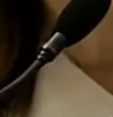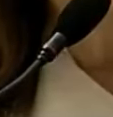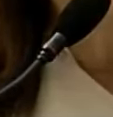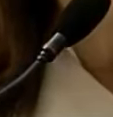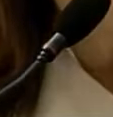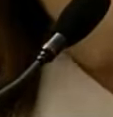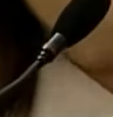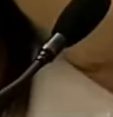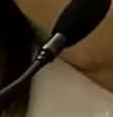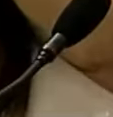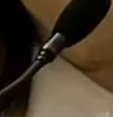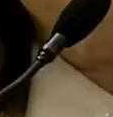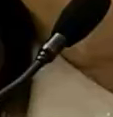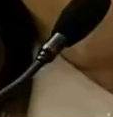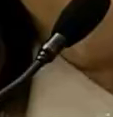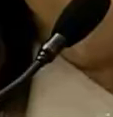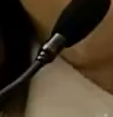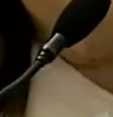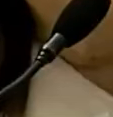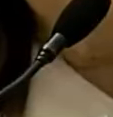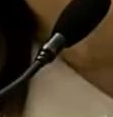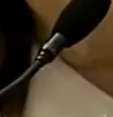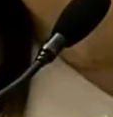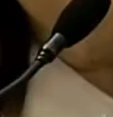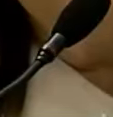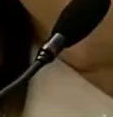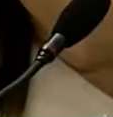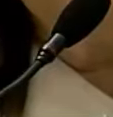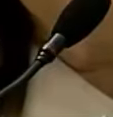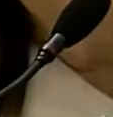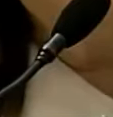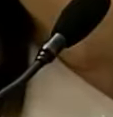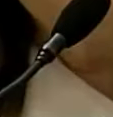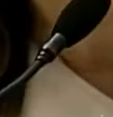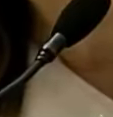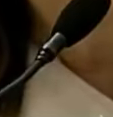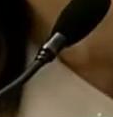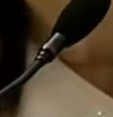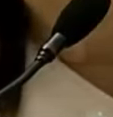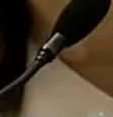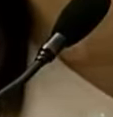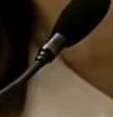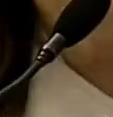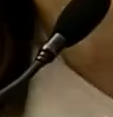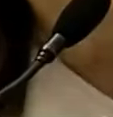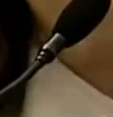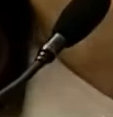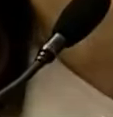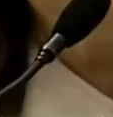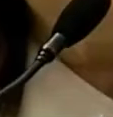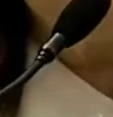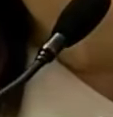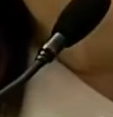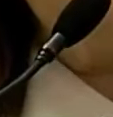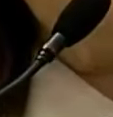cocaína o marihuana, es una cantidad de modalidades de extorsión